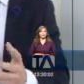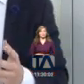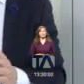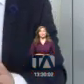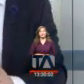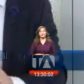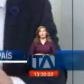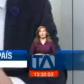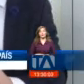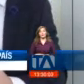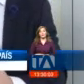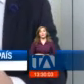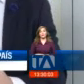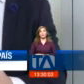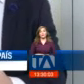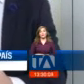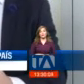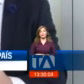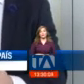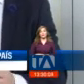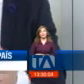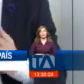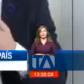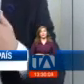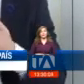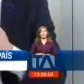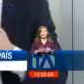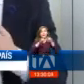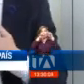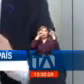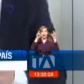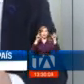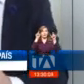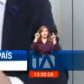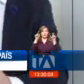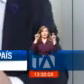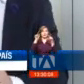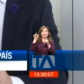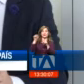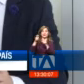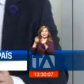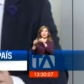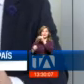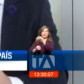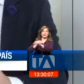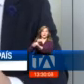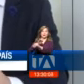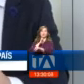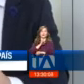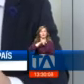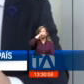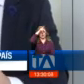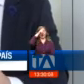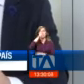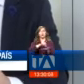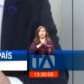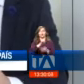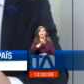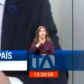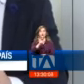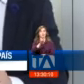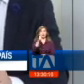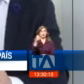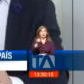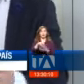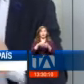Odebrecht por las finanzas de los Estados Unidos, más que una coima en los Estados Unidos. En el caso de Perú, 182 millones de